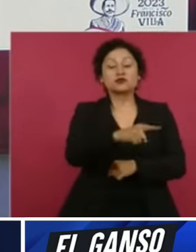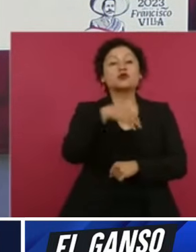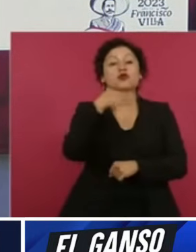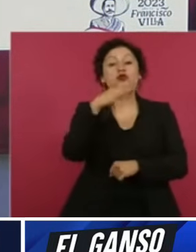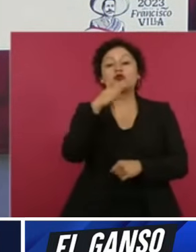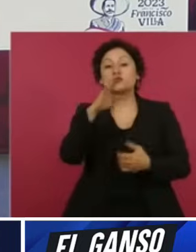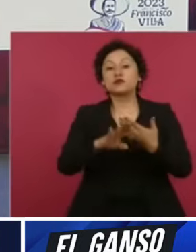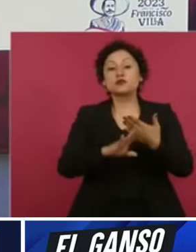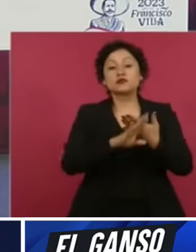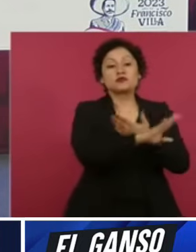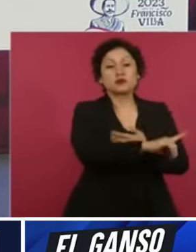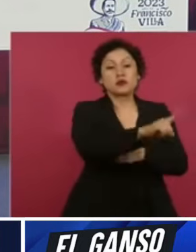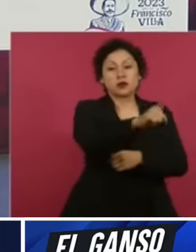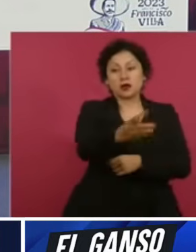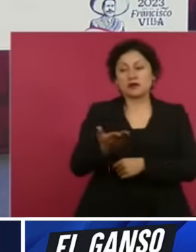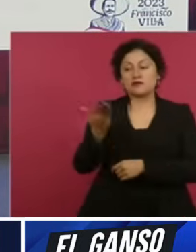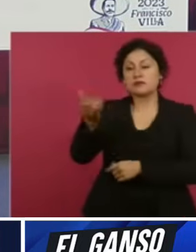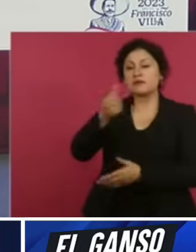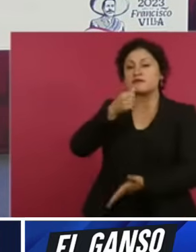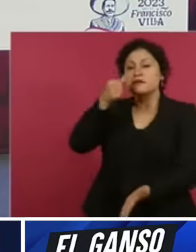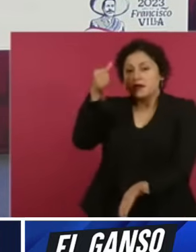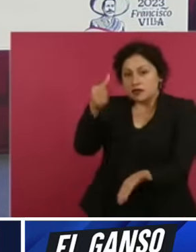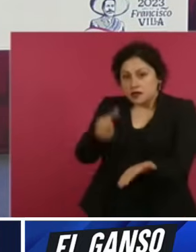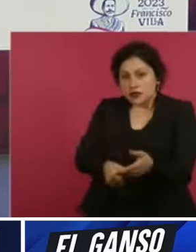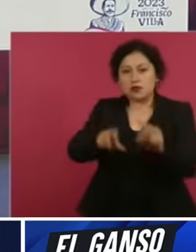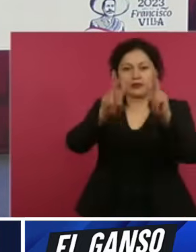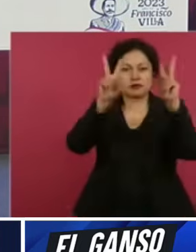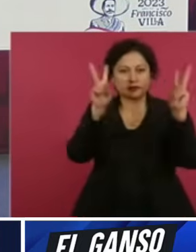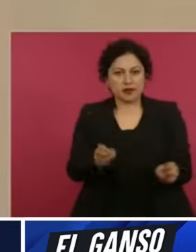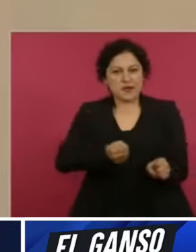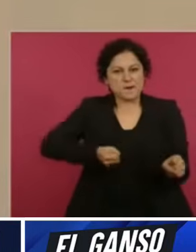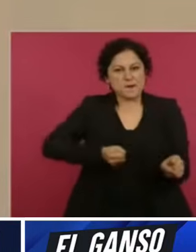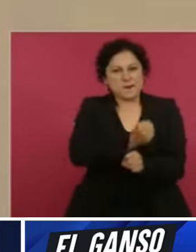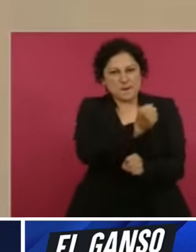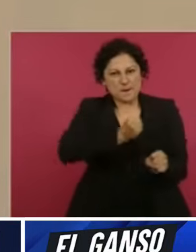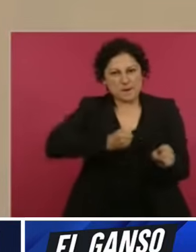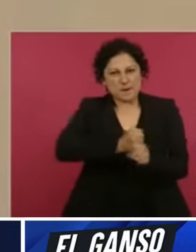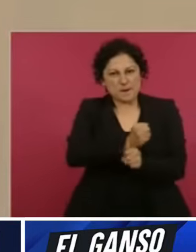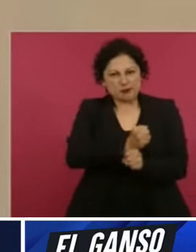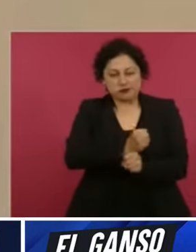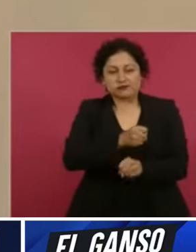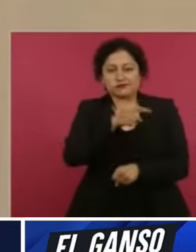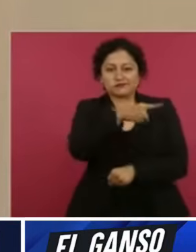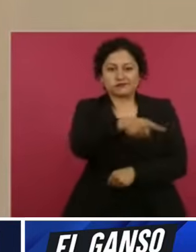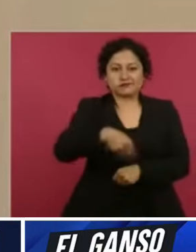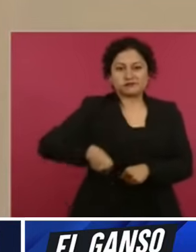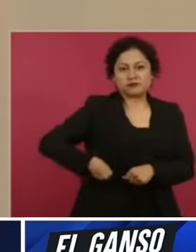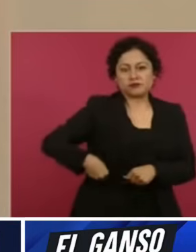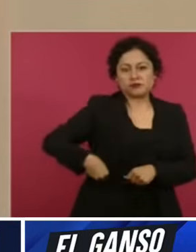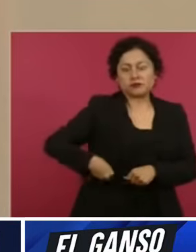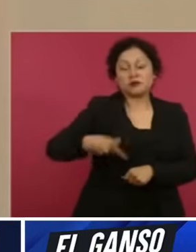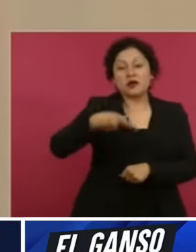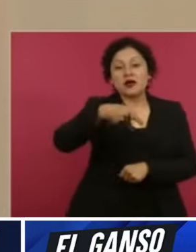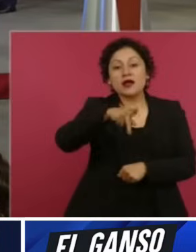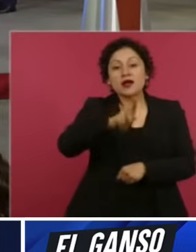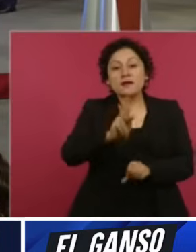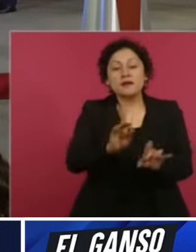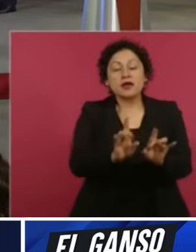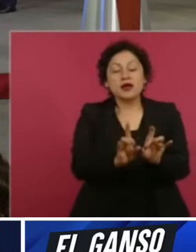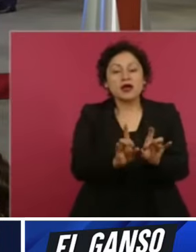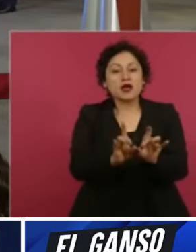por el delito de tortura sin embargo esa misma noche tuvo que renunciar por